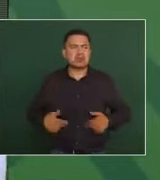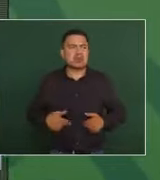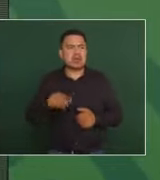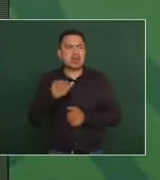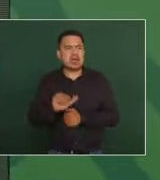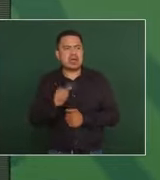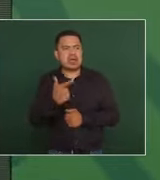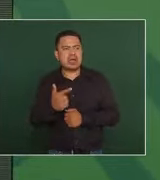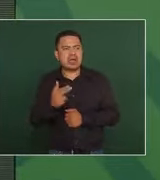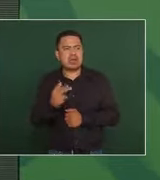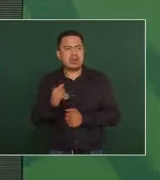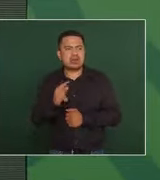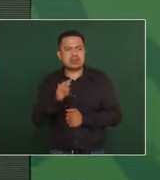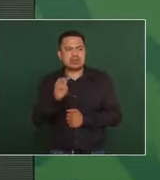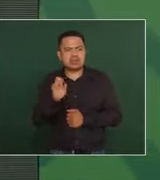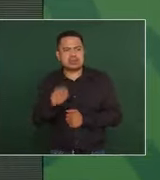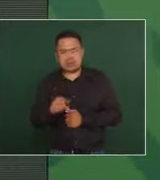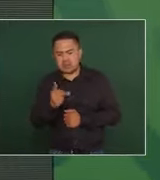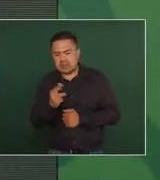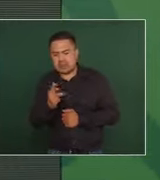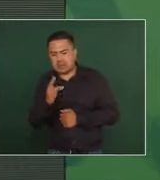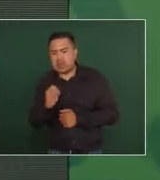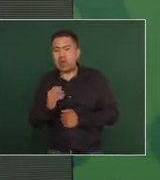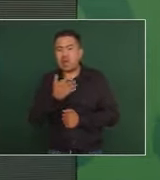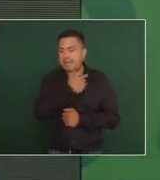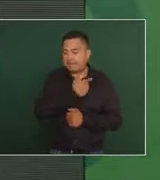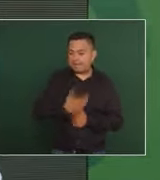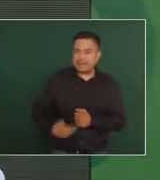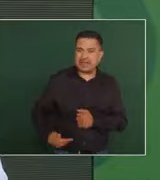Pro, el presidente.